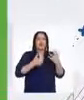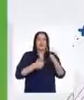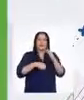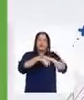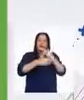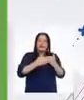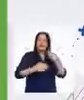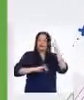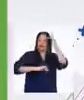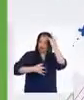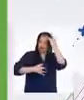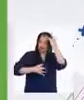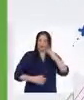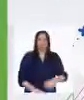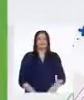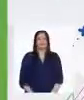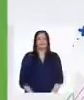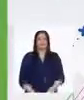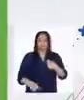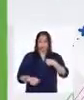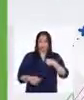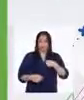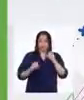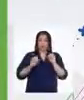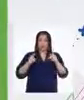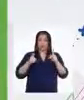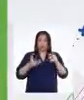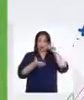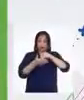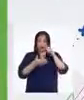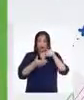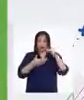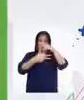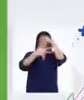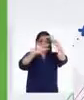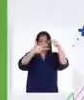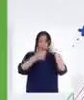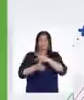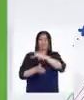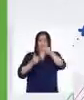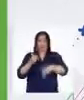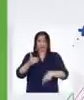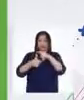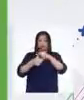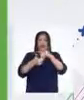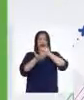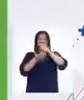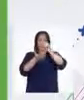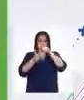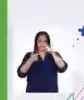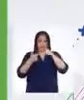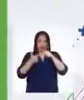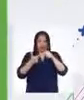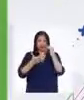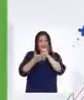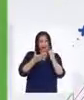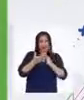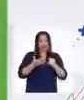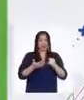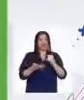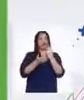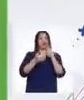enfermedad. Yo tuve la oportunidad de estudiar tres carreras. Soy artista plástica, estudié diseño gráfico y diseño de